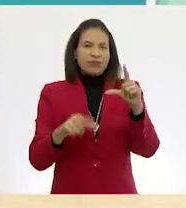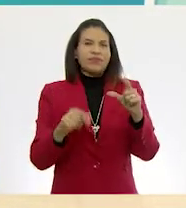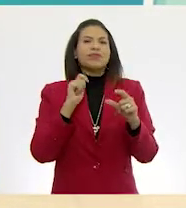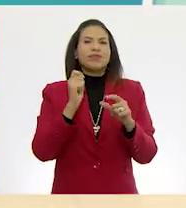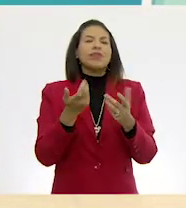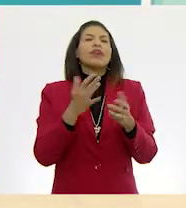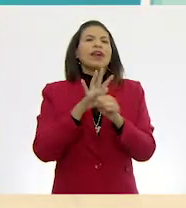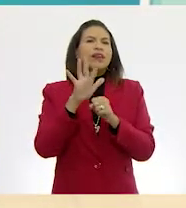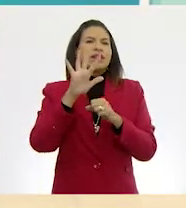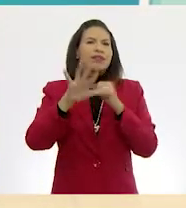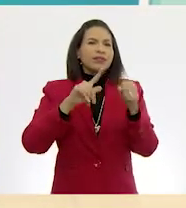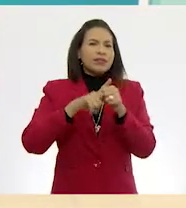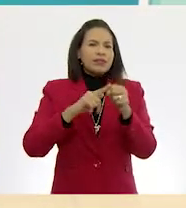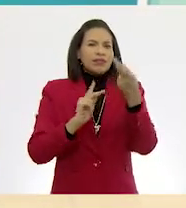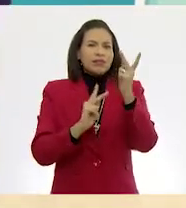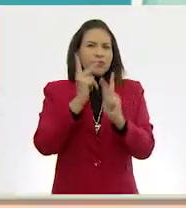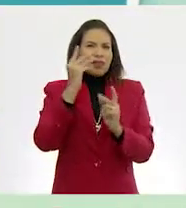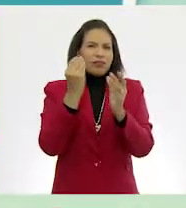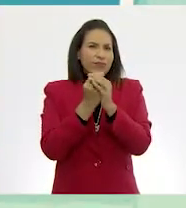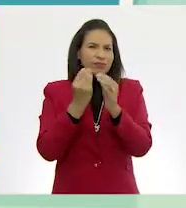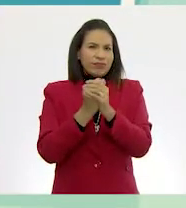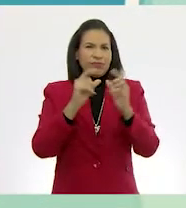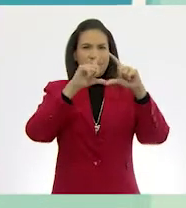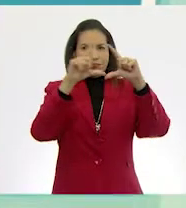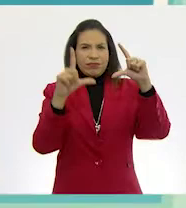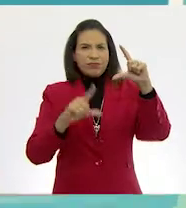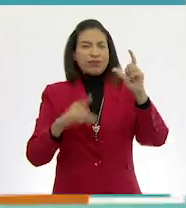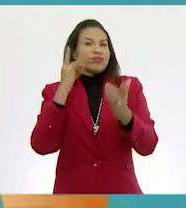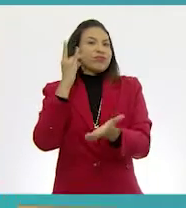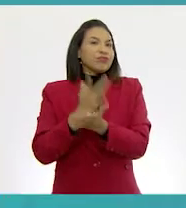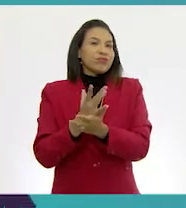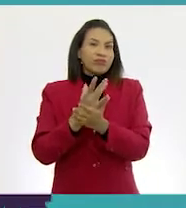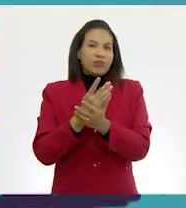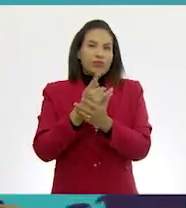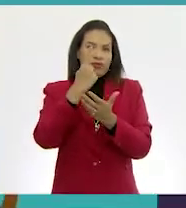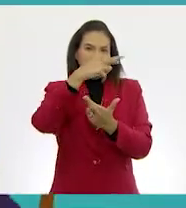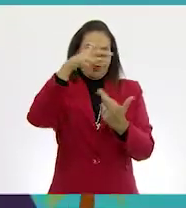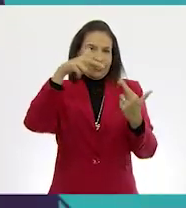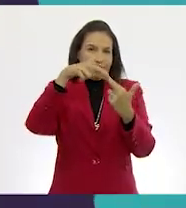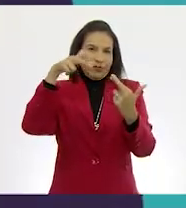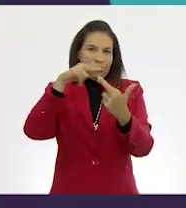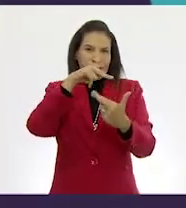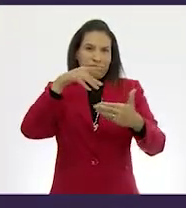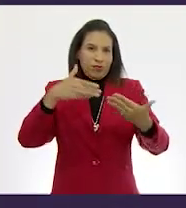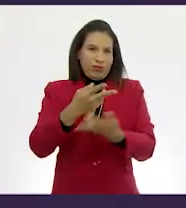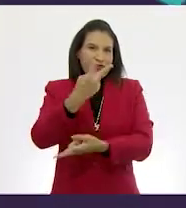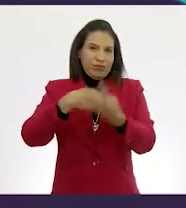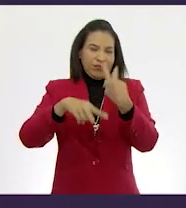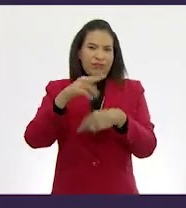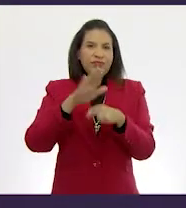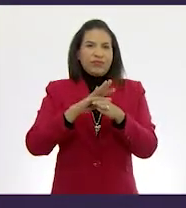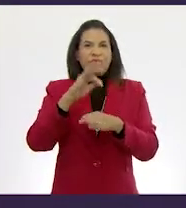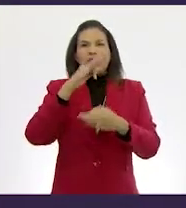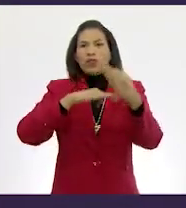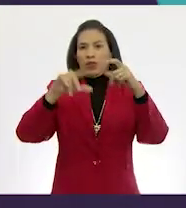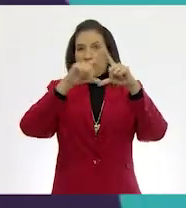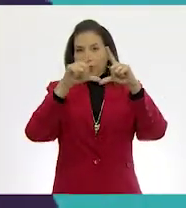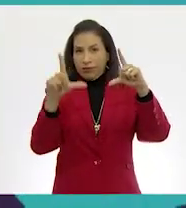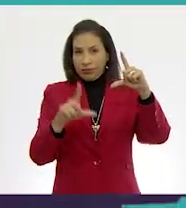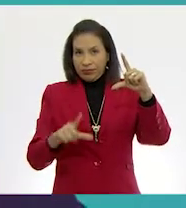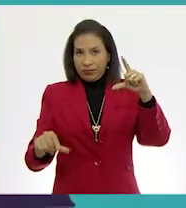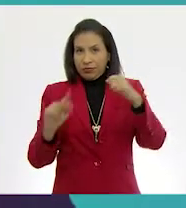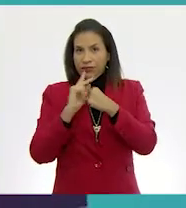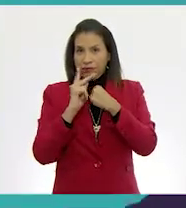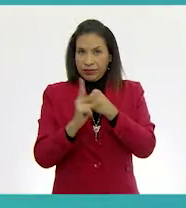son aquellos animales y plantas que sólo se encuentran en una región ésta puede ser todo el territorio de un